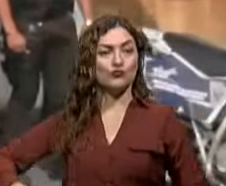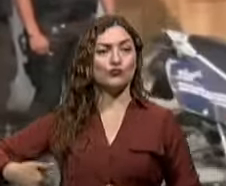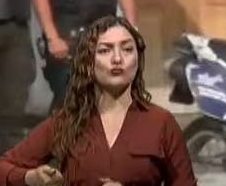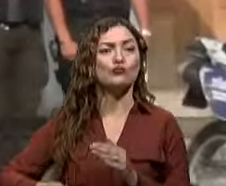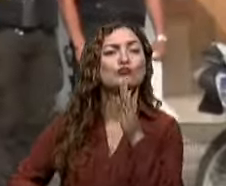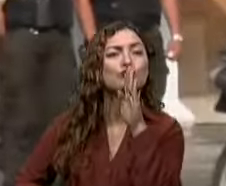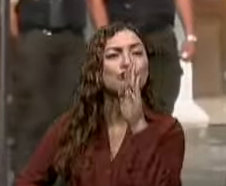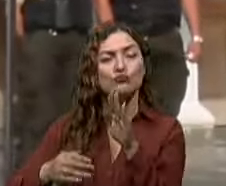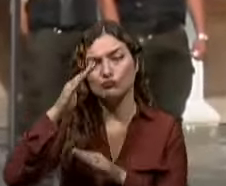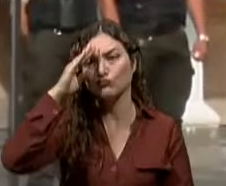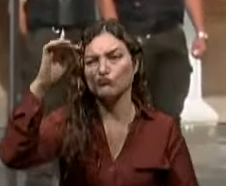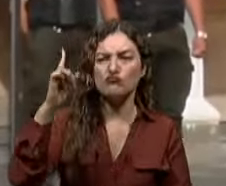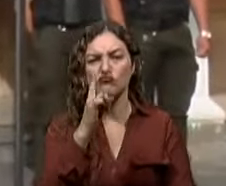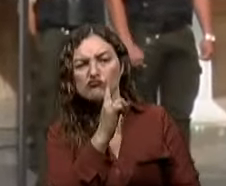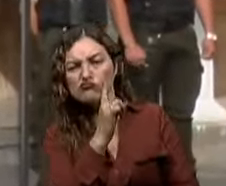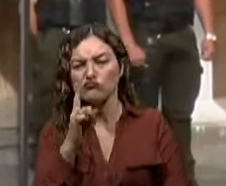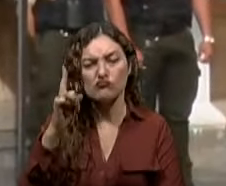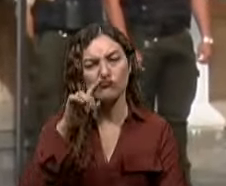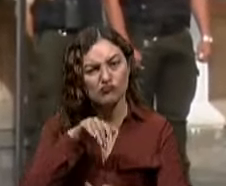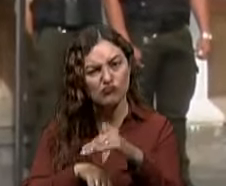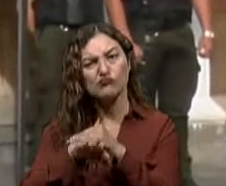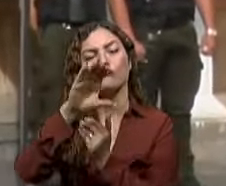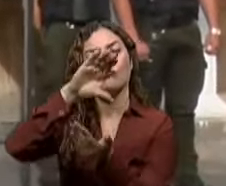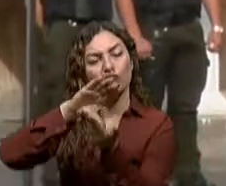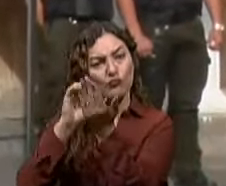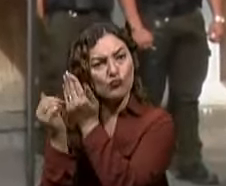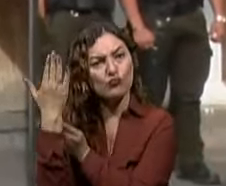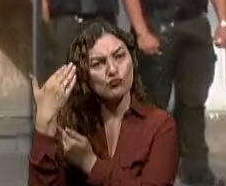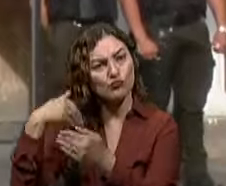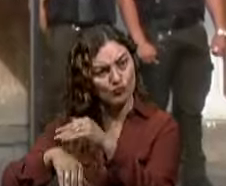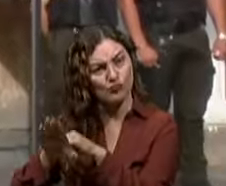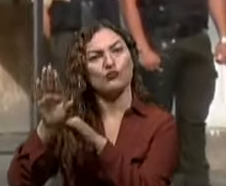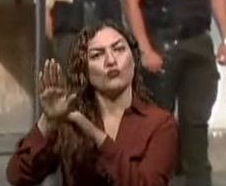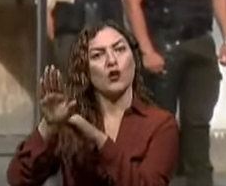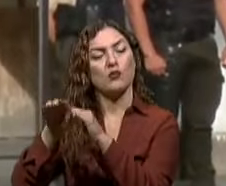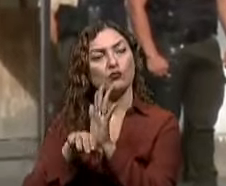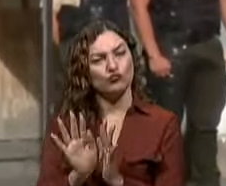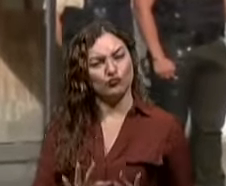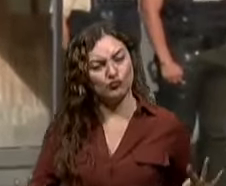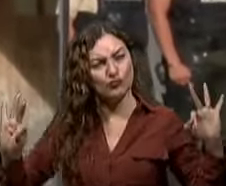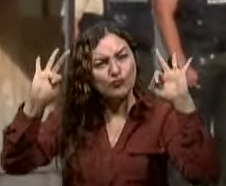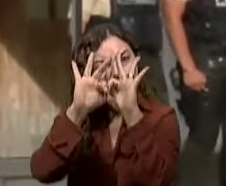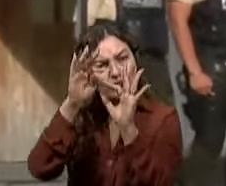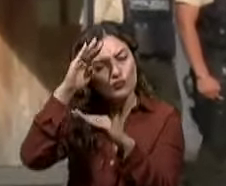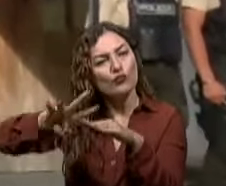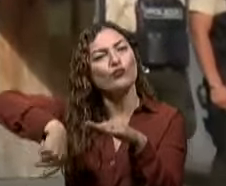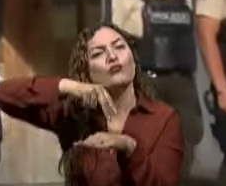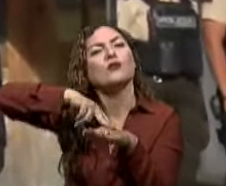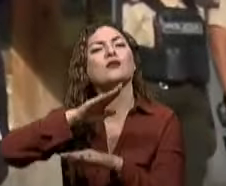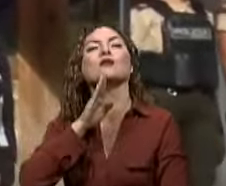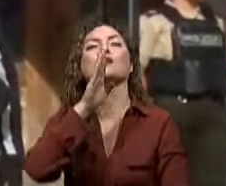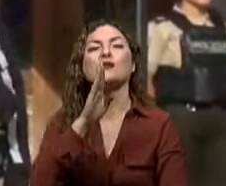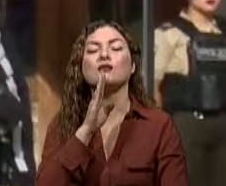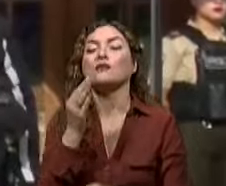policial. Sabemos que esta es la puerta de entrada al casco colonial del centro histórico, entonces es importante que la Policía Nacional siempre esté